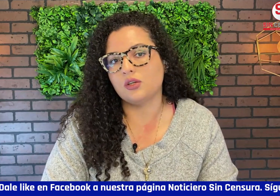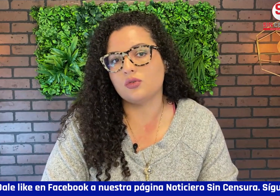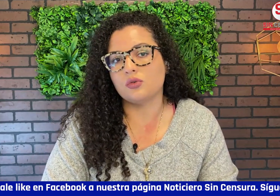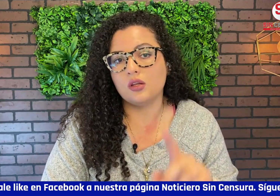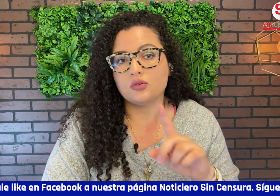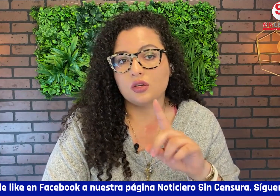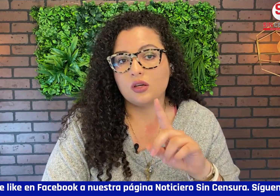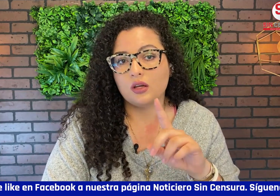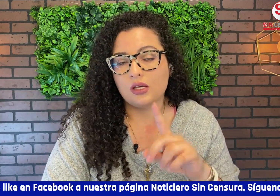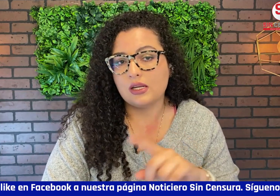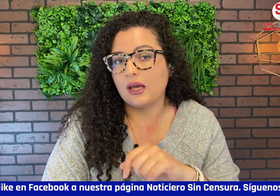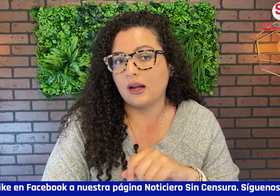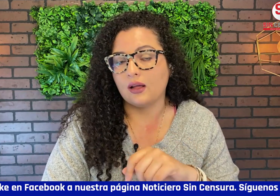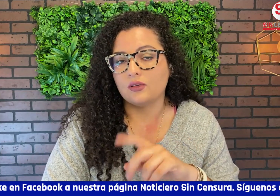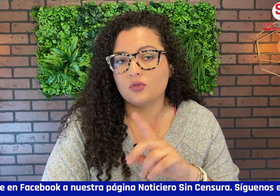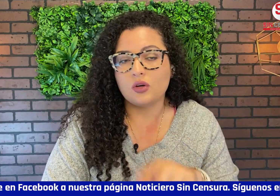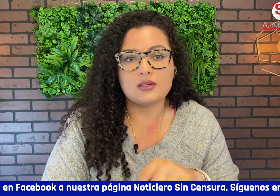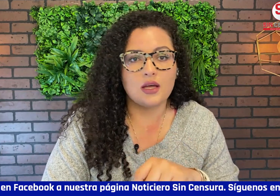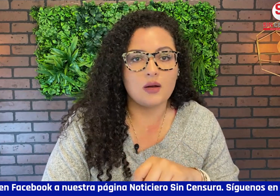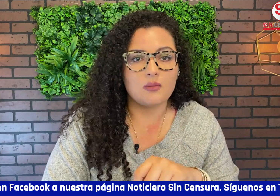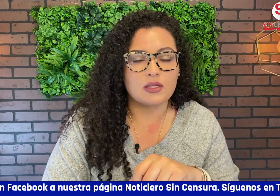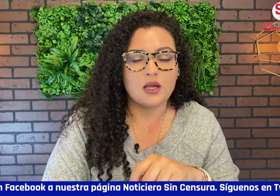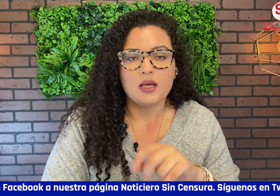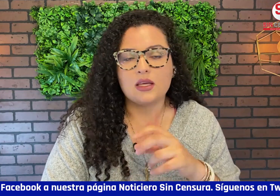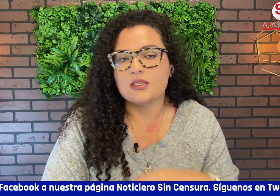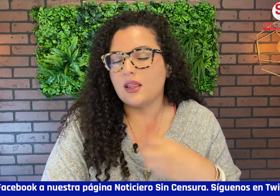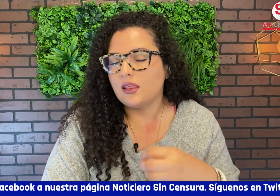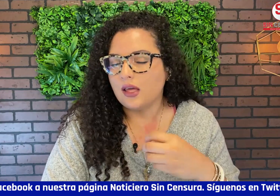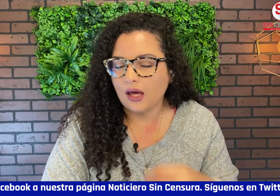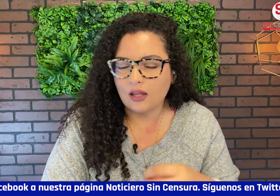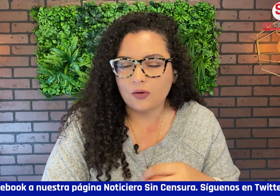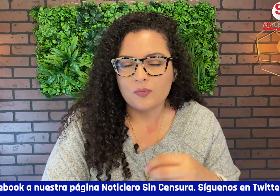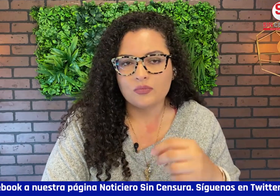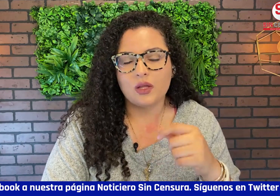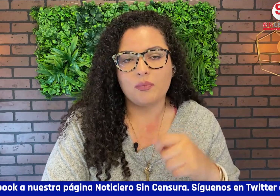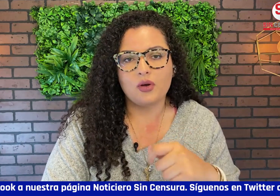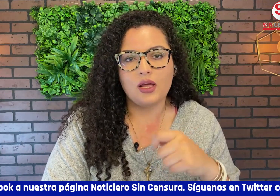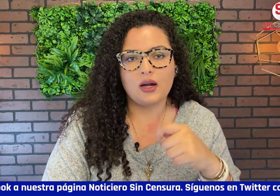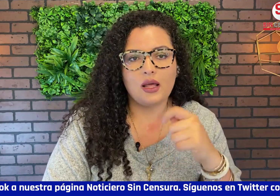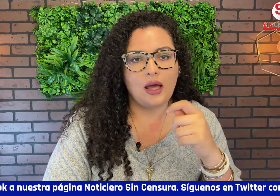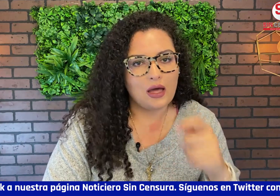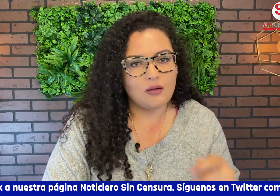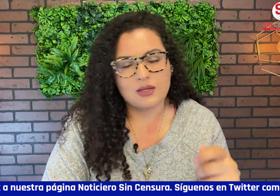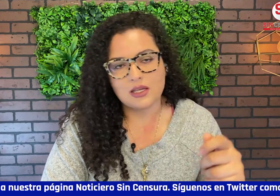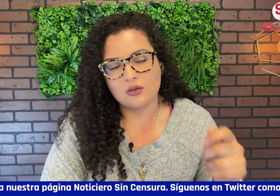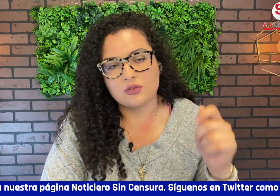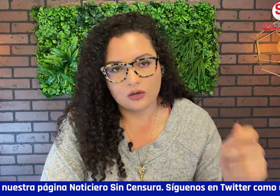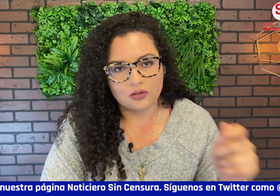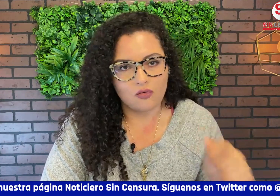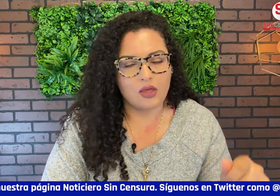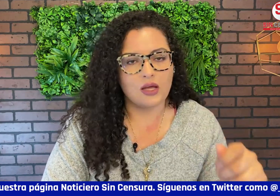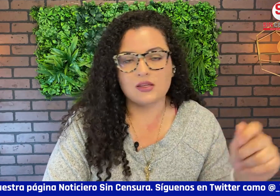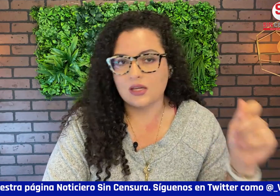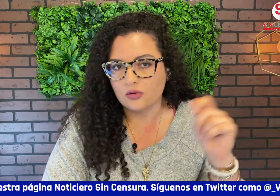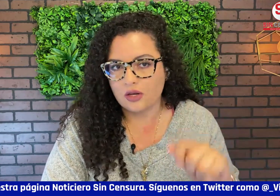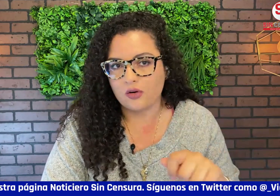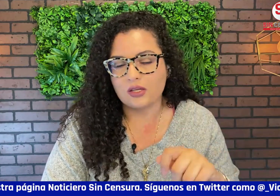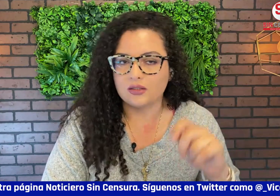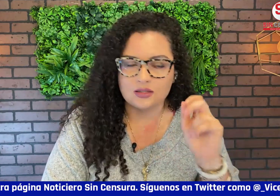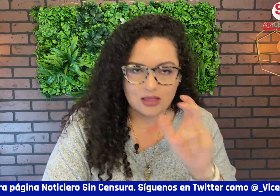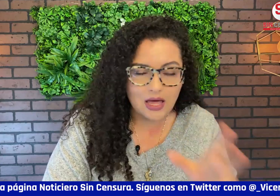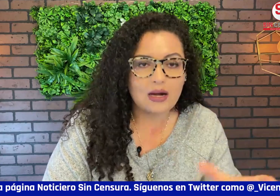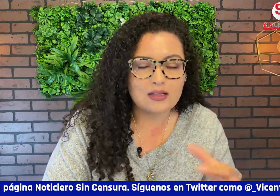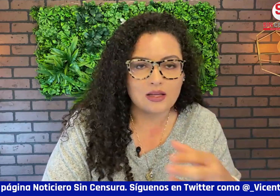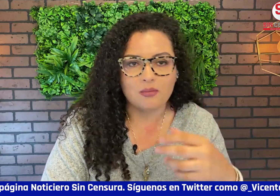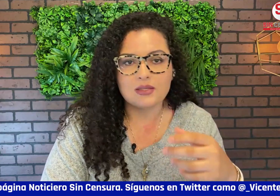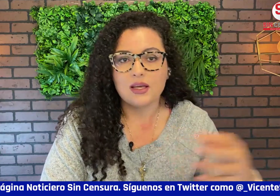negocio de Estados Unidos es la guerra, son las armas. Quien se ha dedicado de ponerle armas a los narcotraficantes y a los